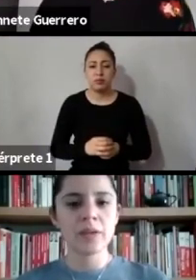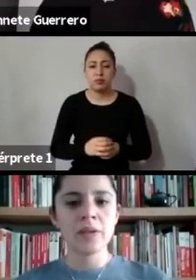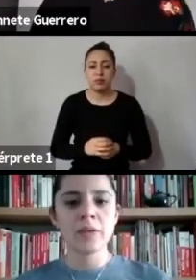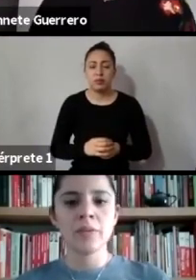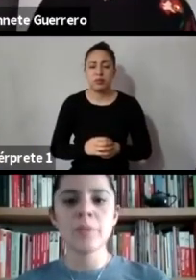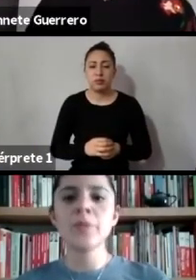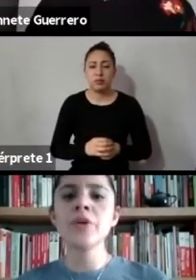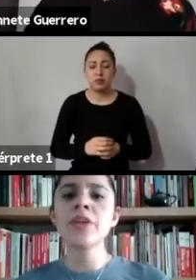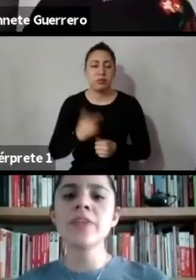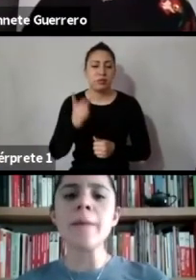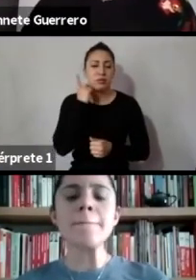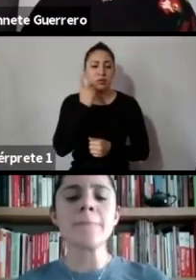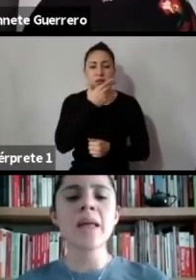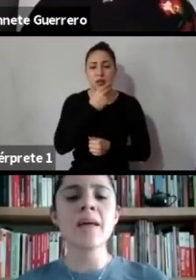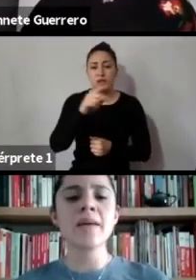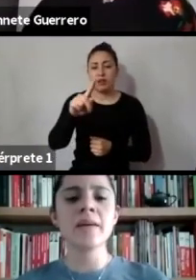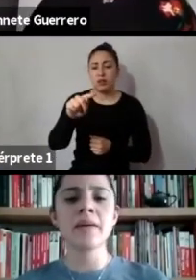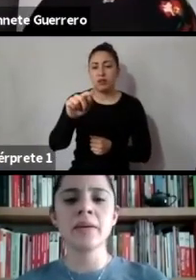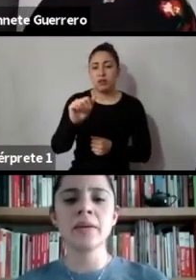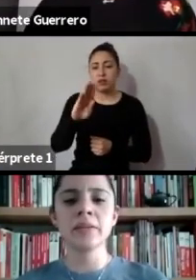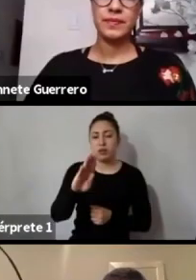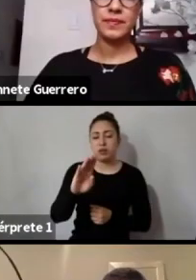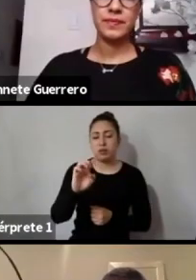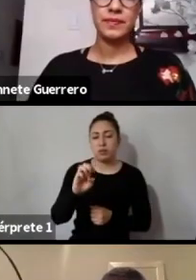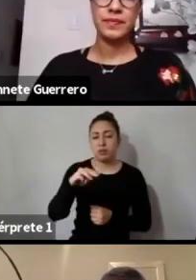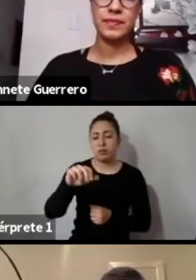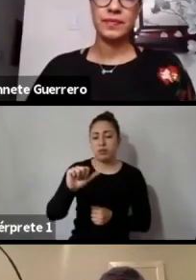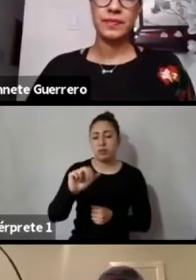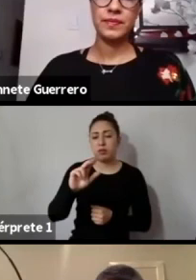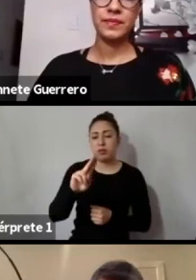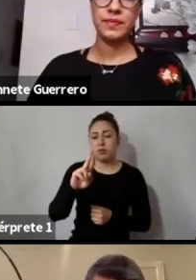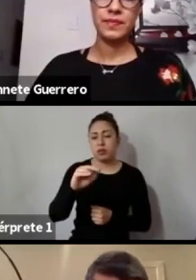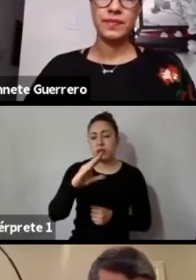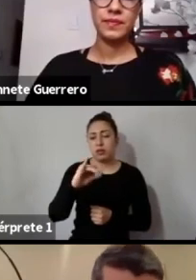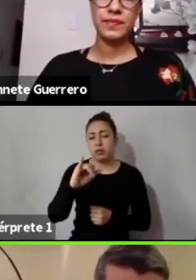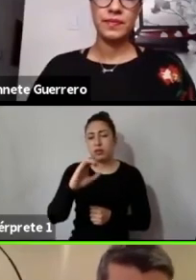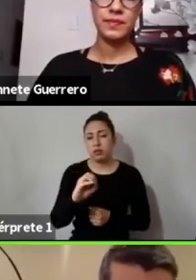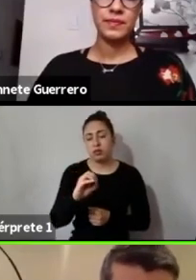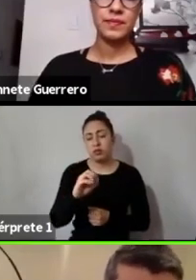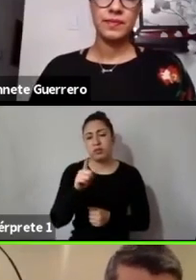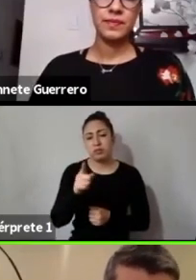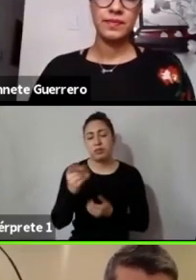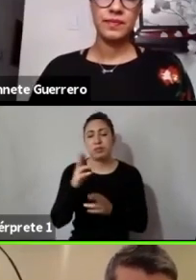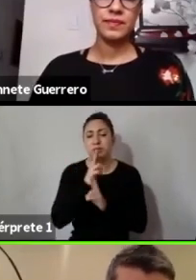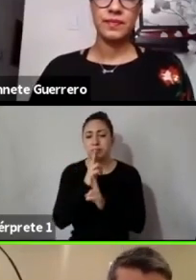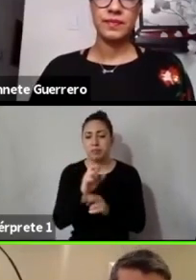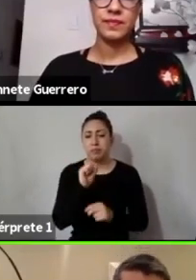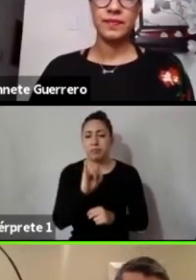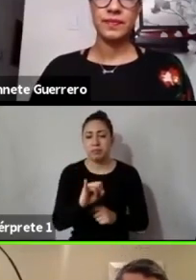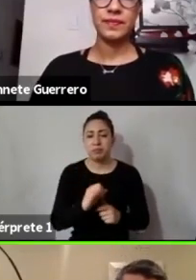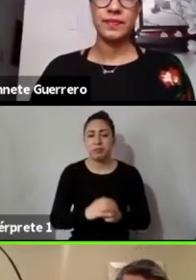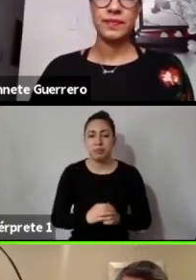Muchas gracias, diputado Mauricio Tabe Echartea, coordinador del Grupo Parlamentario de PAN. Mauricio Tabe, a favor.